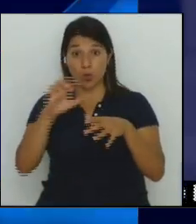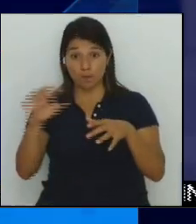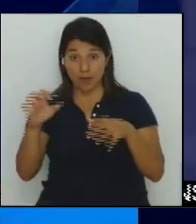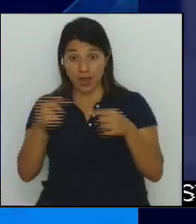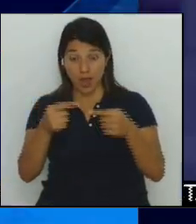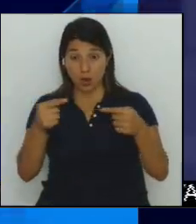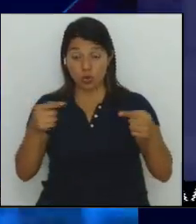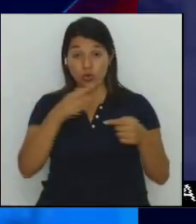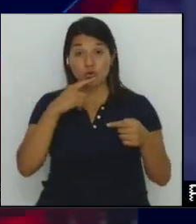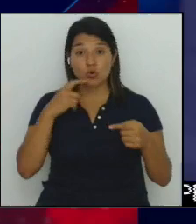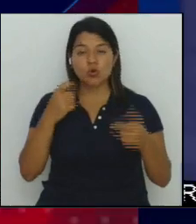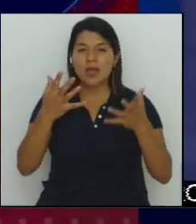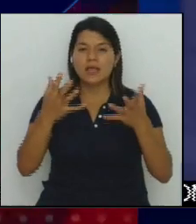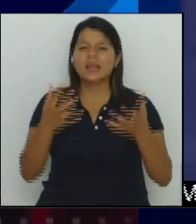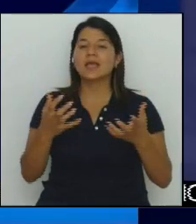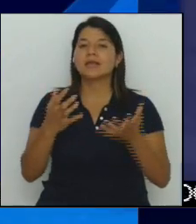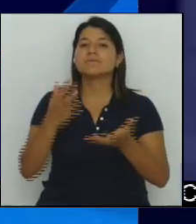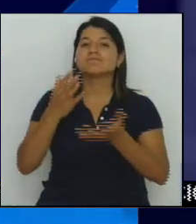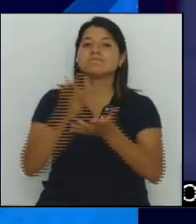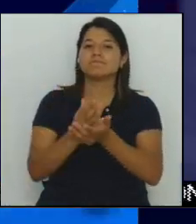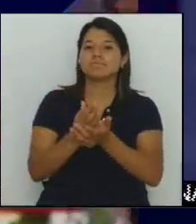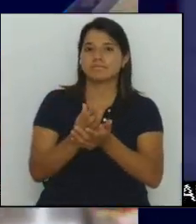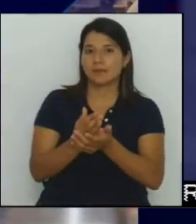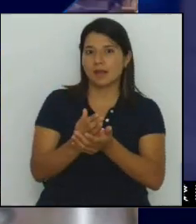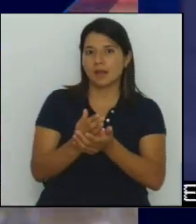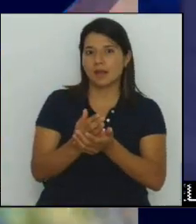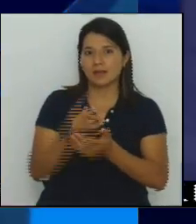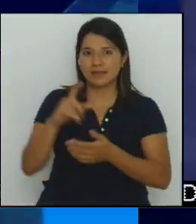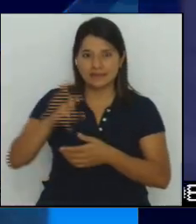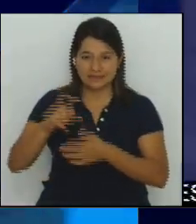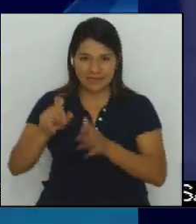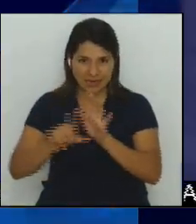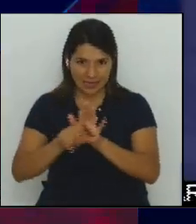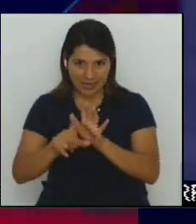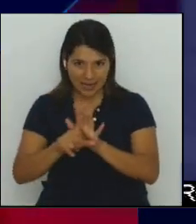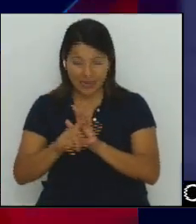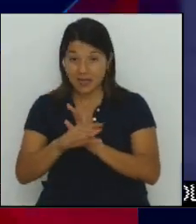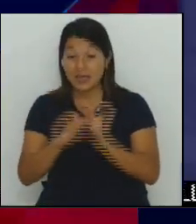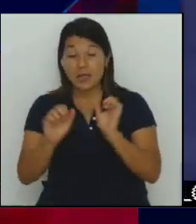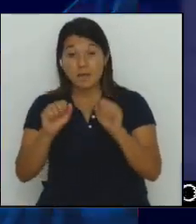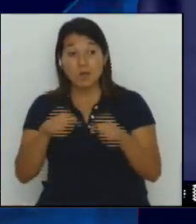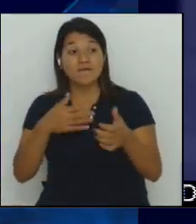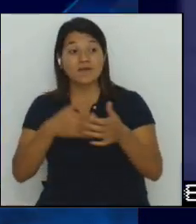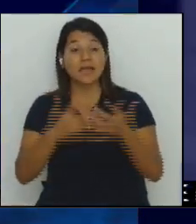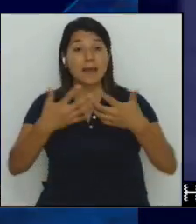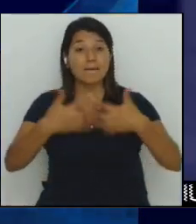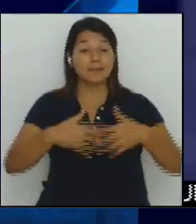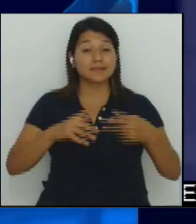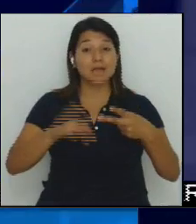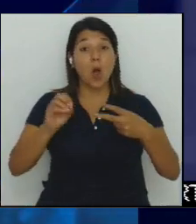y acabar con la ilusión, y podría dirigirse contra empresas y países que ayuden a Rusia a adquirir productos sancionados.